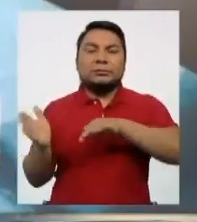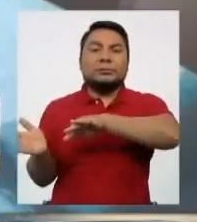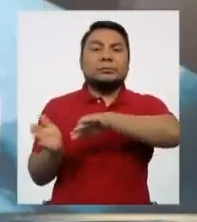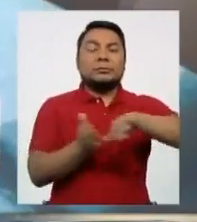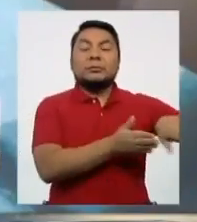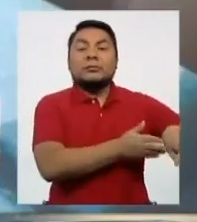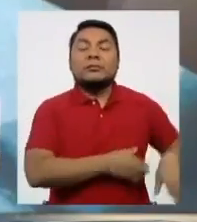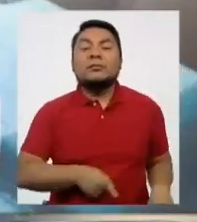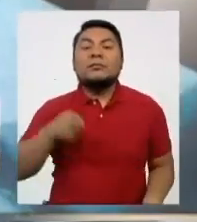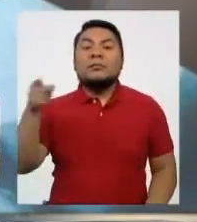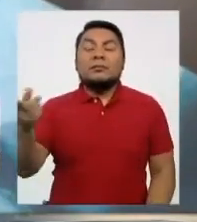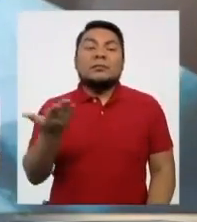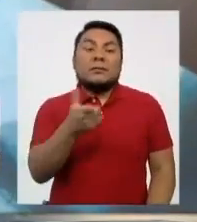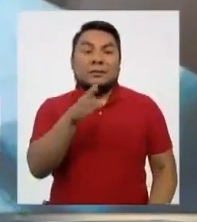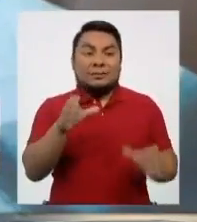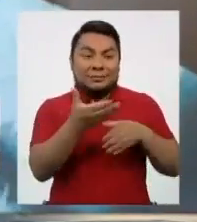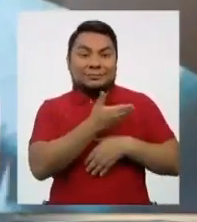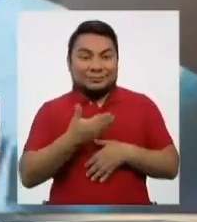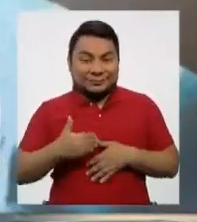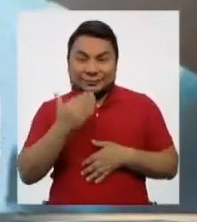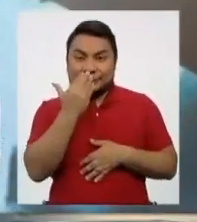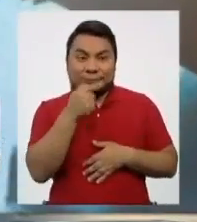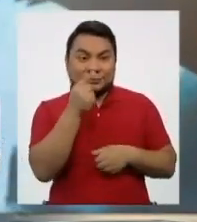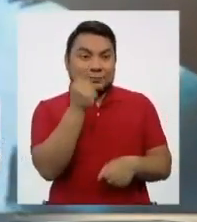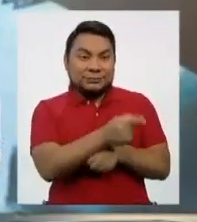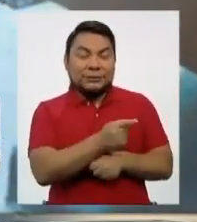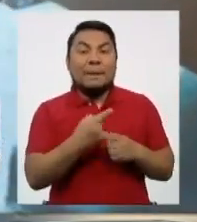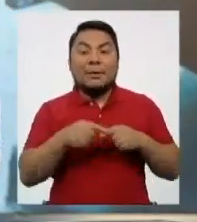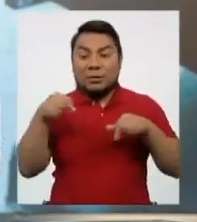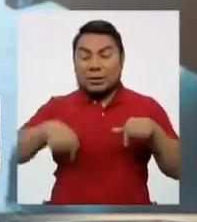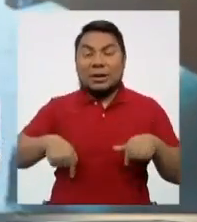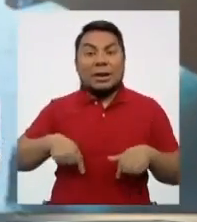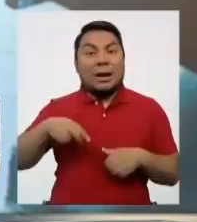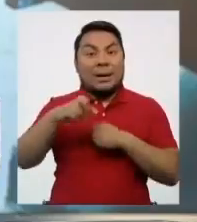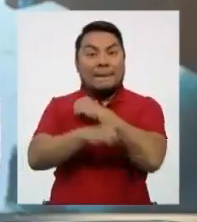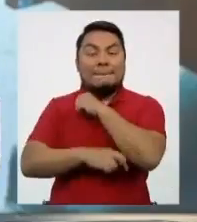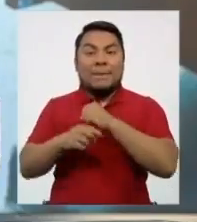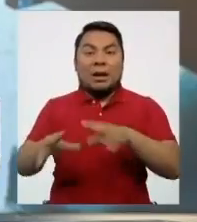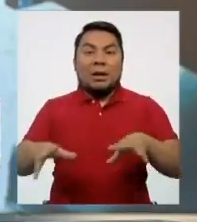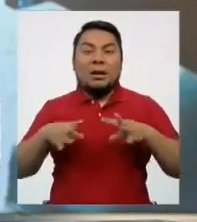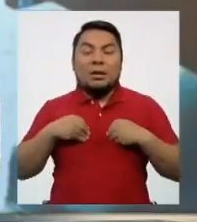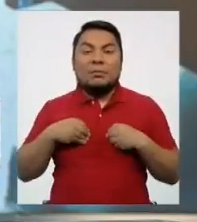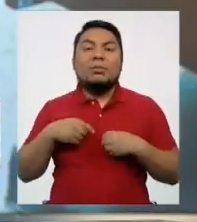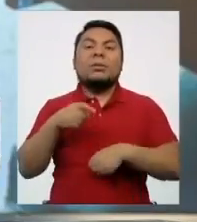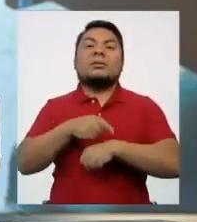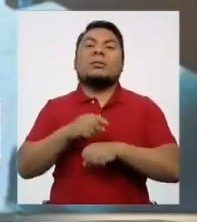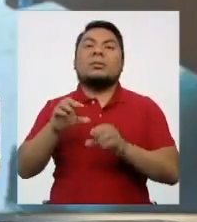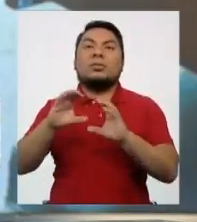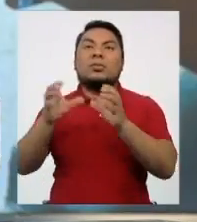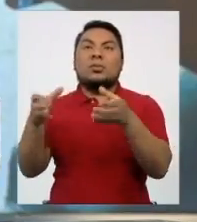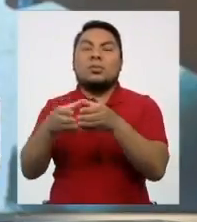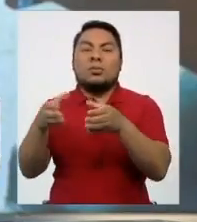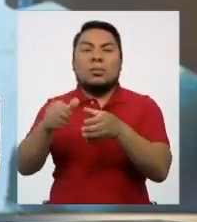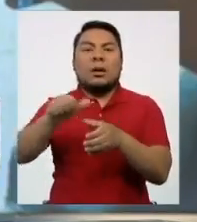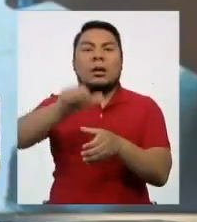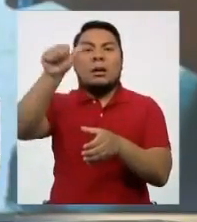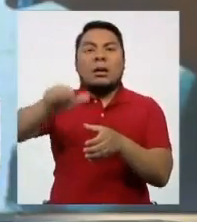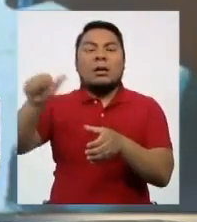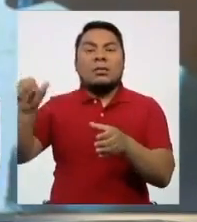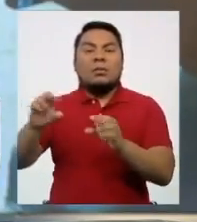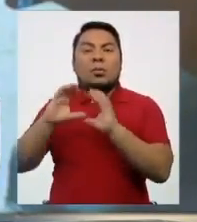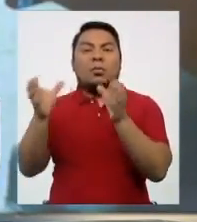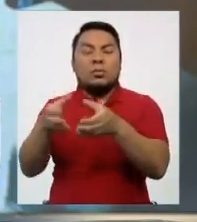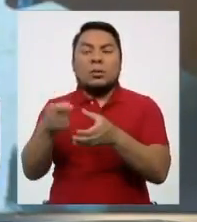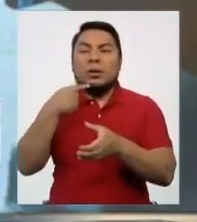Y mientras el régimen venezolano afronta estas acusaciones, nuestro país asumió la presidencia pro tempore de la comunidad andina. El canciller Néstor